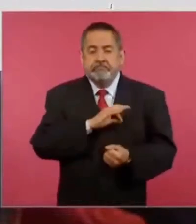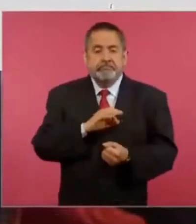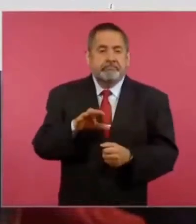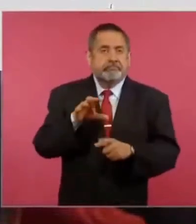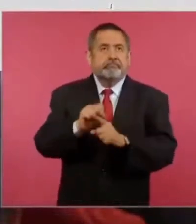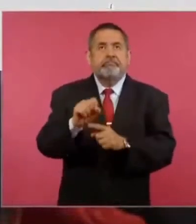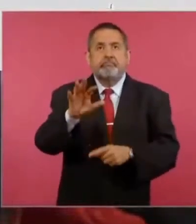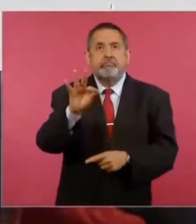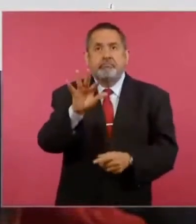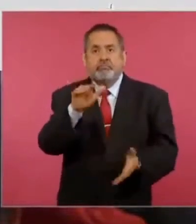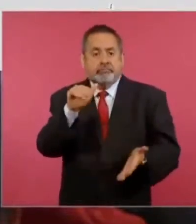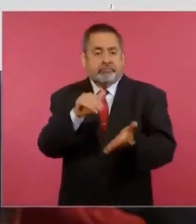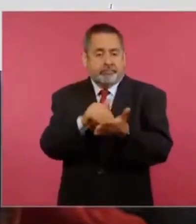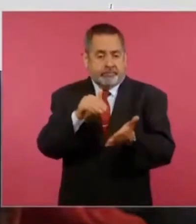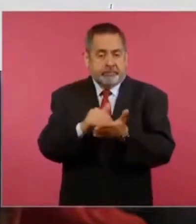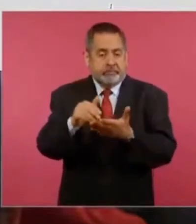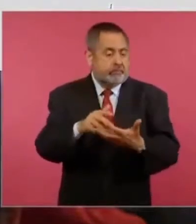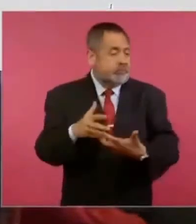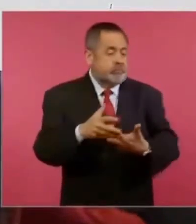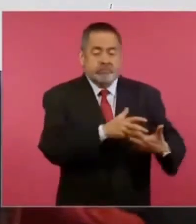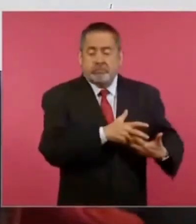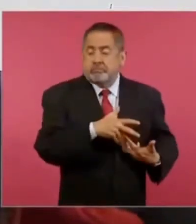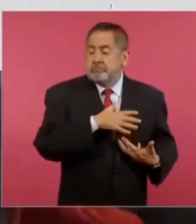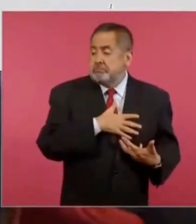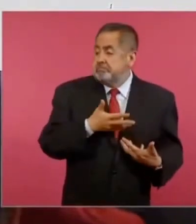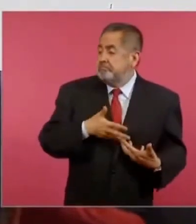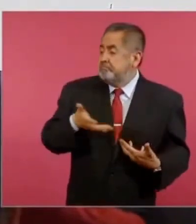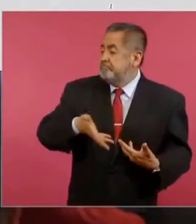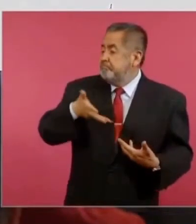millones. Los tienen ellos.